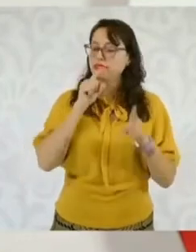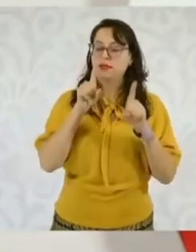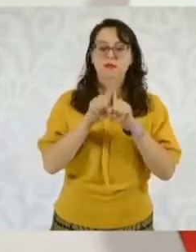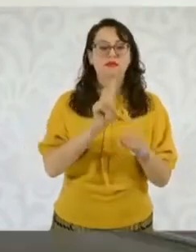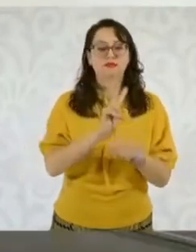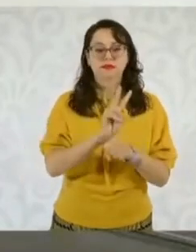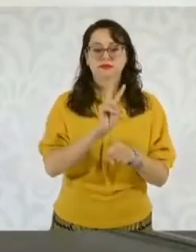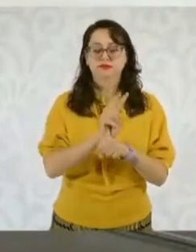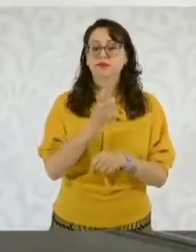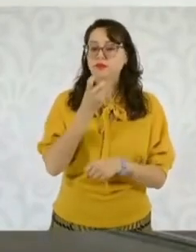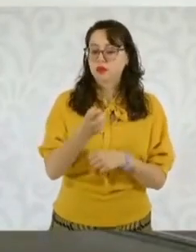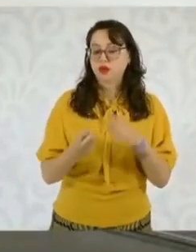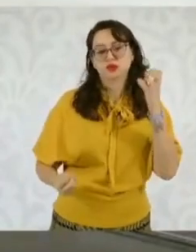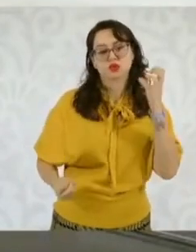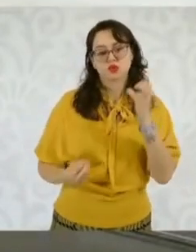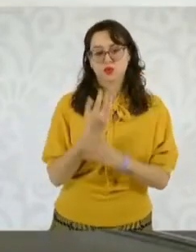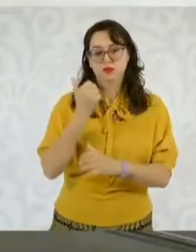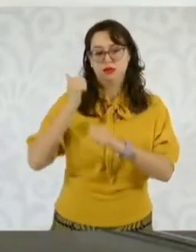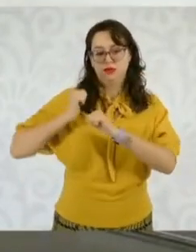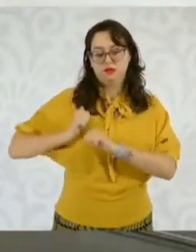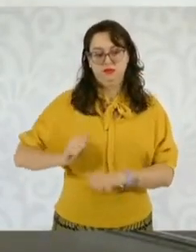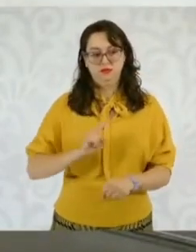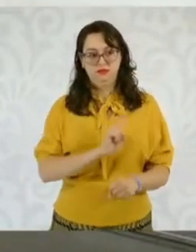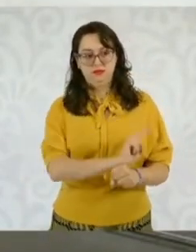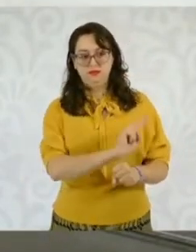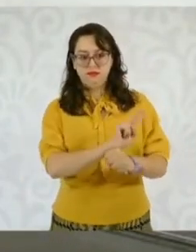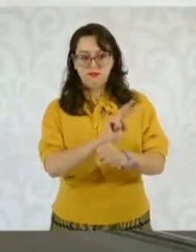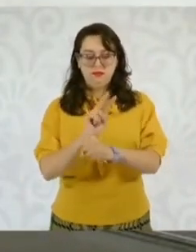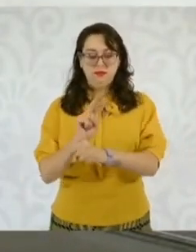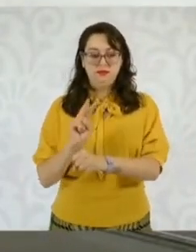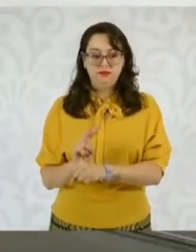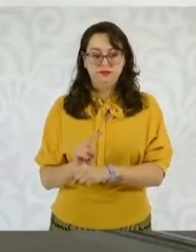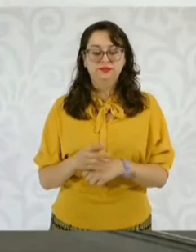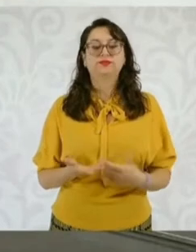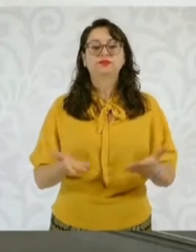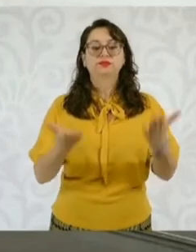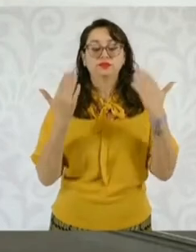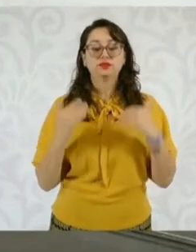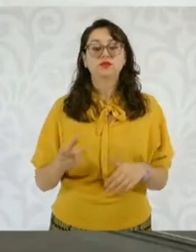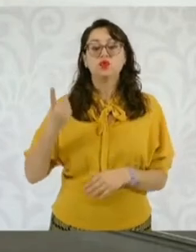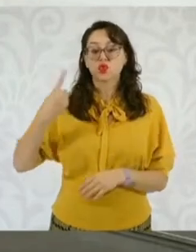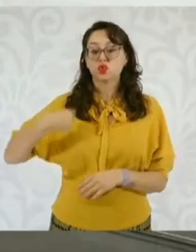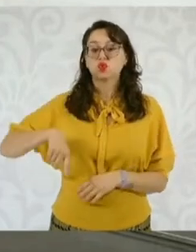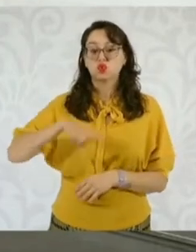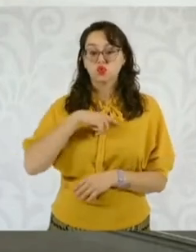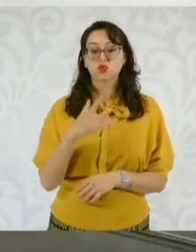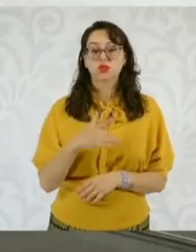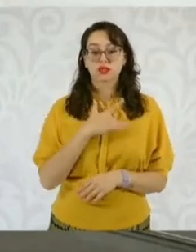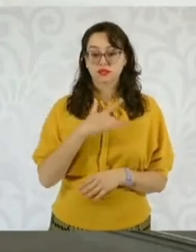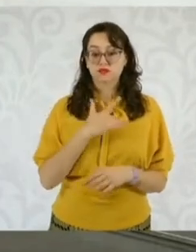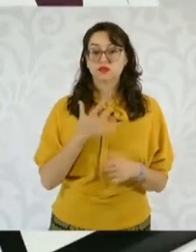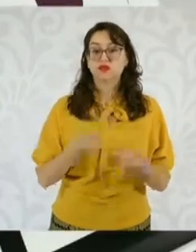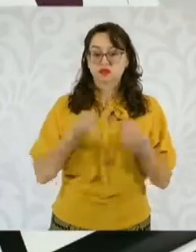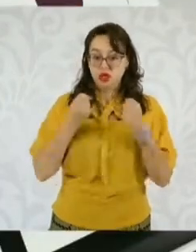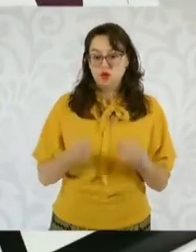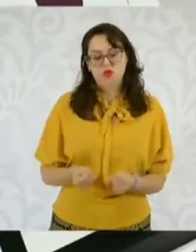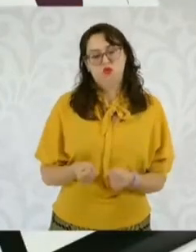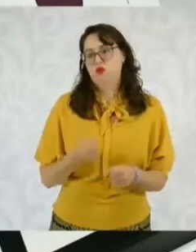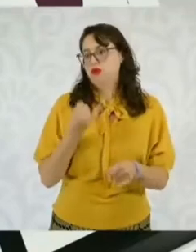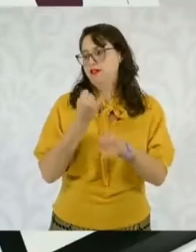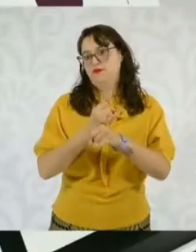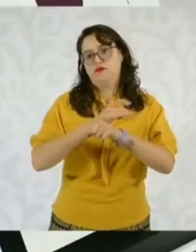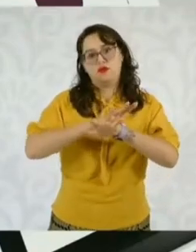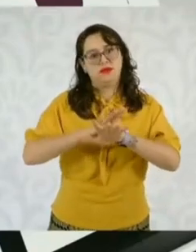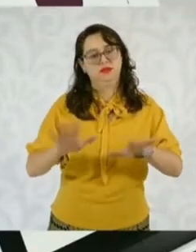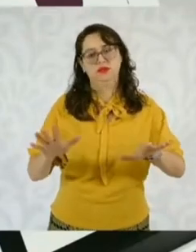es lo que cambia. La siguiente, nosotros estamos convencidos y plenamente de que se tiene que garantizar y mantener